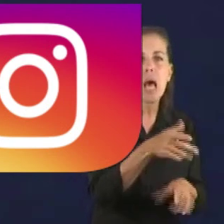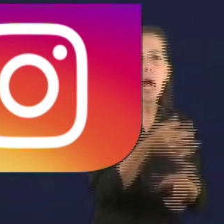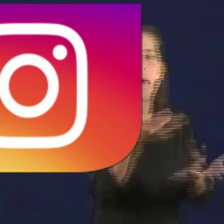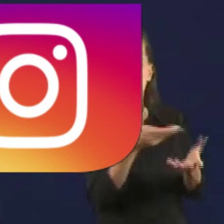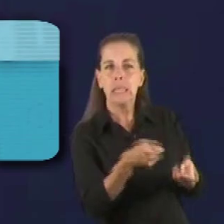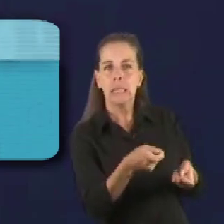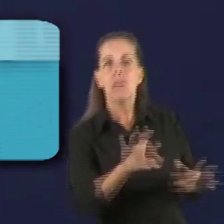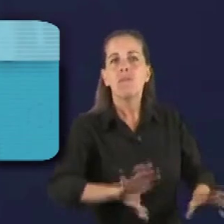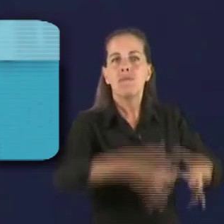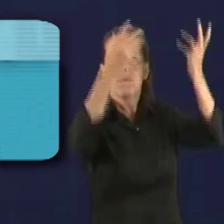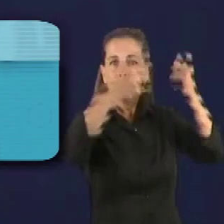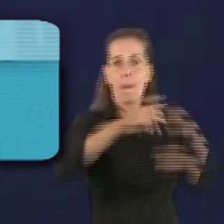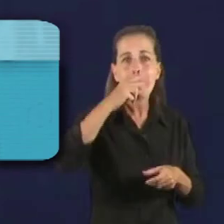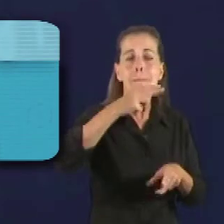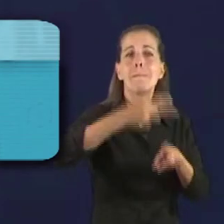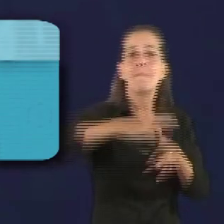de